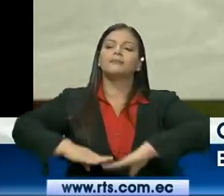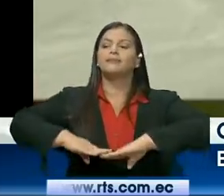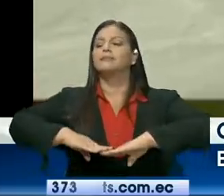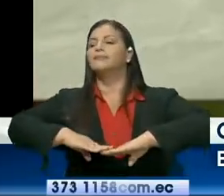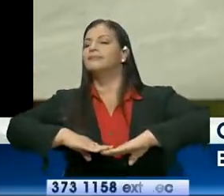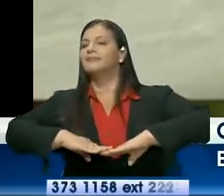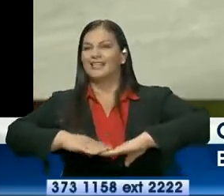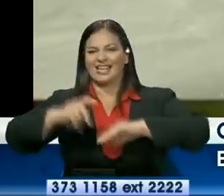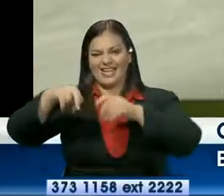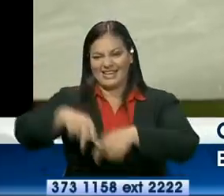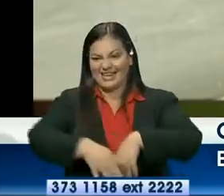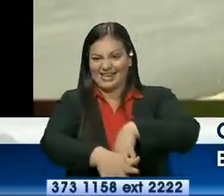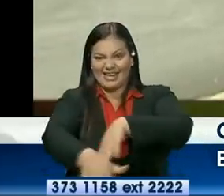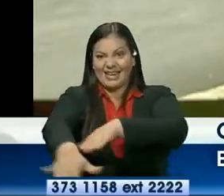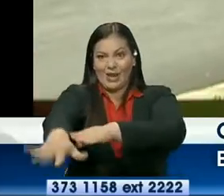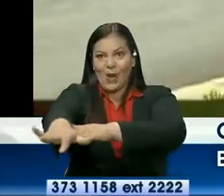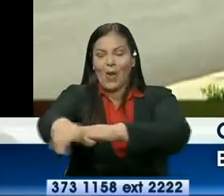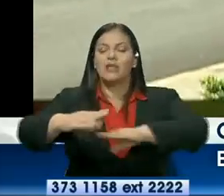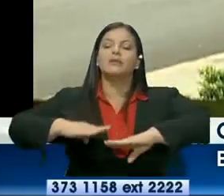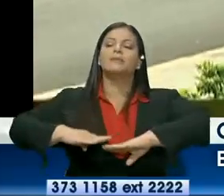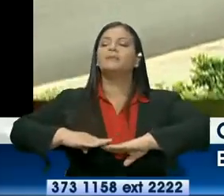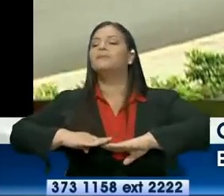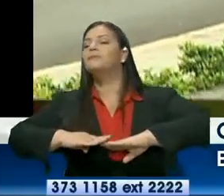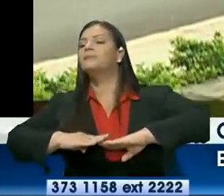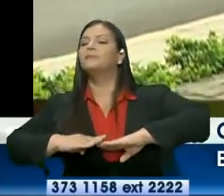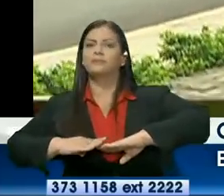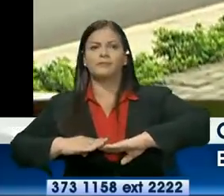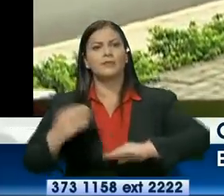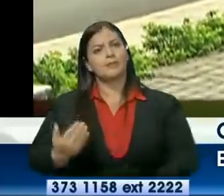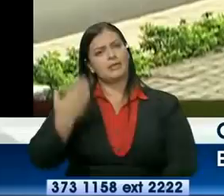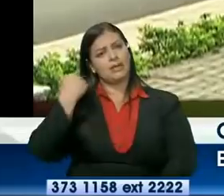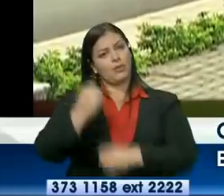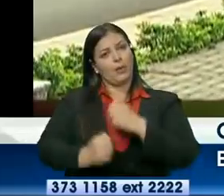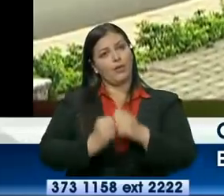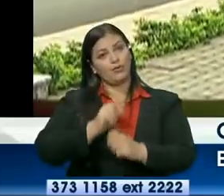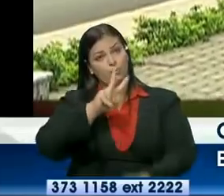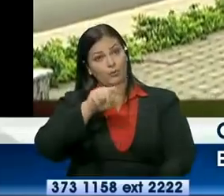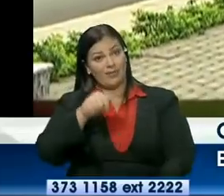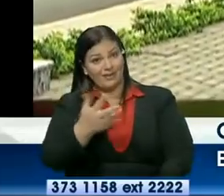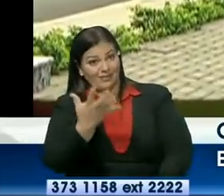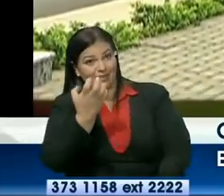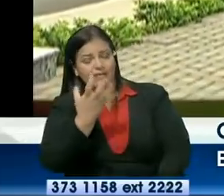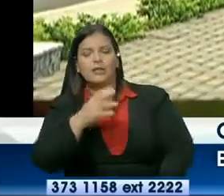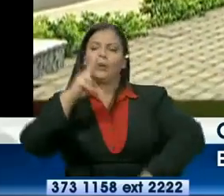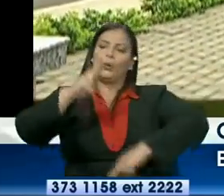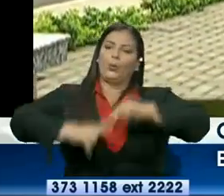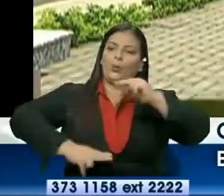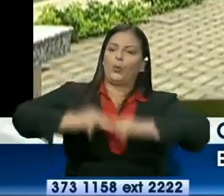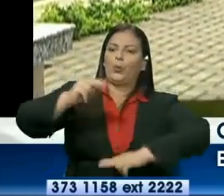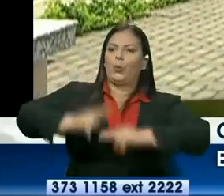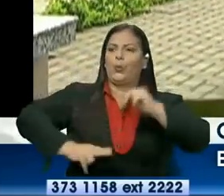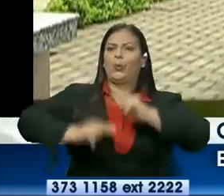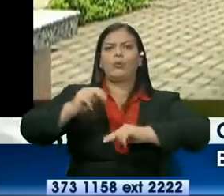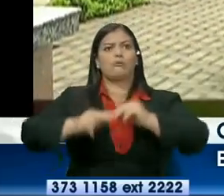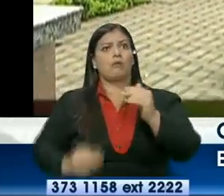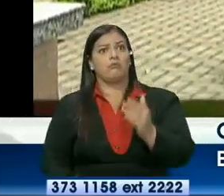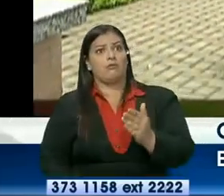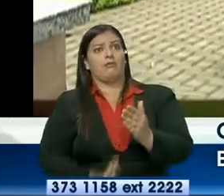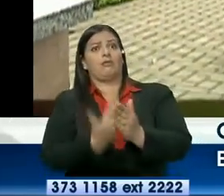fue inaugurado, que tiene una interacción con el medio ambiente y su comunidad en un